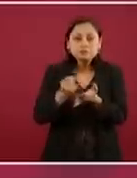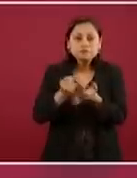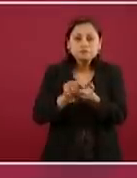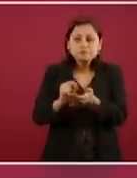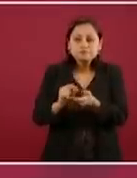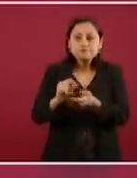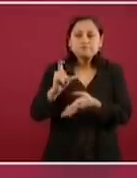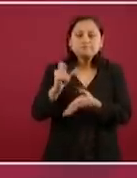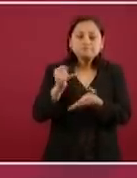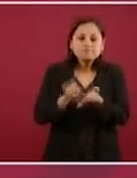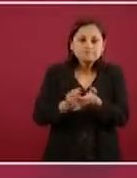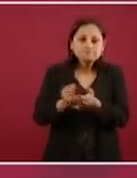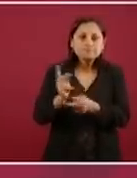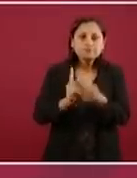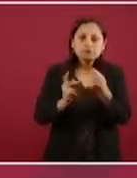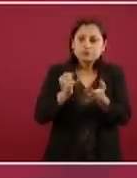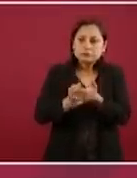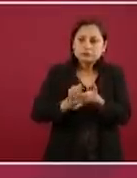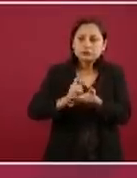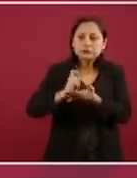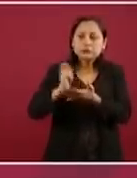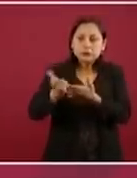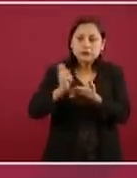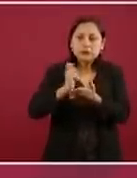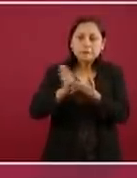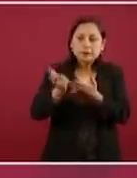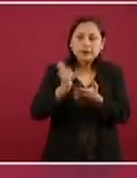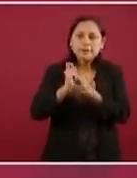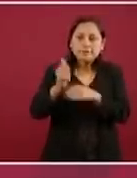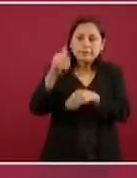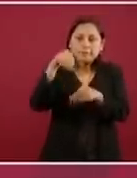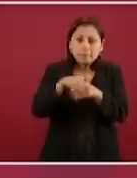altos, elevados, buenos intereses,